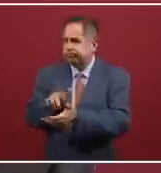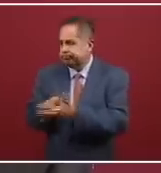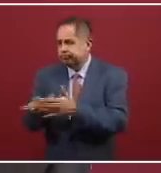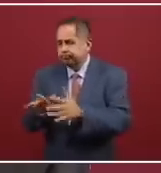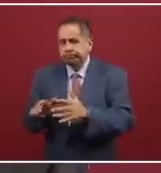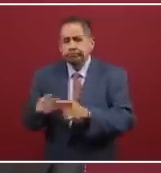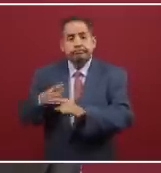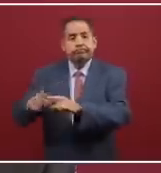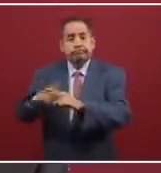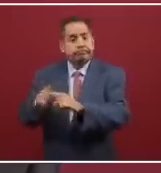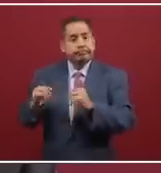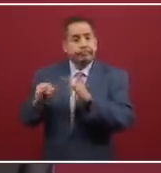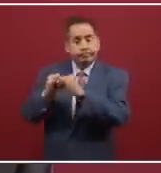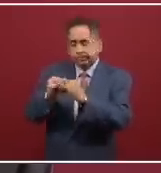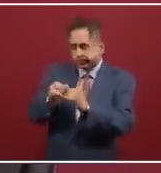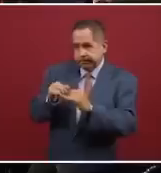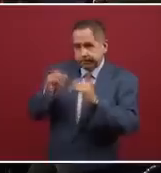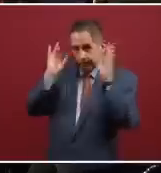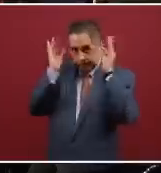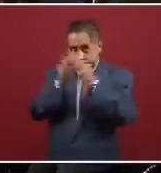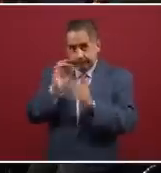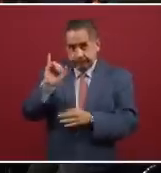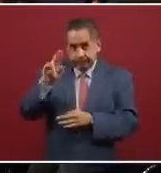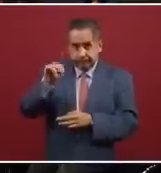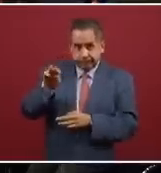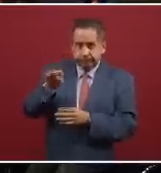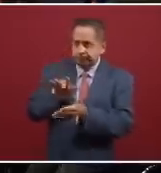instituciones de migración